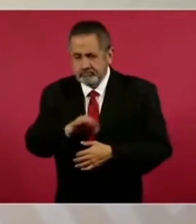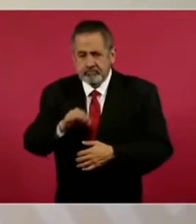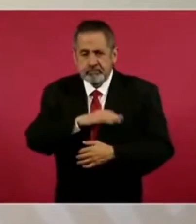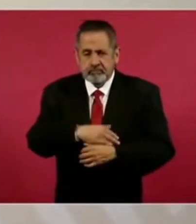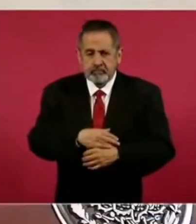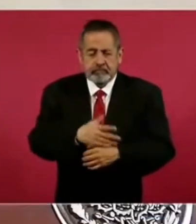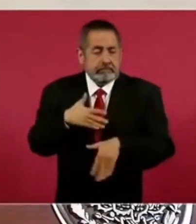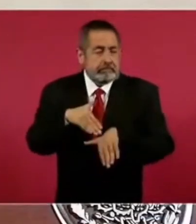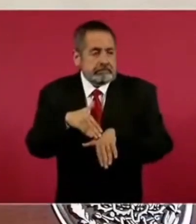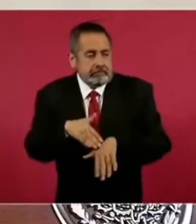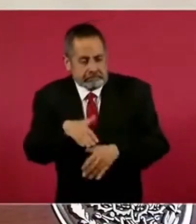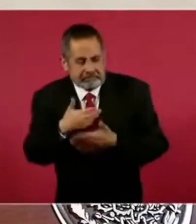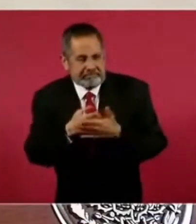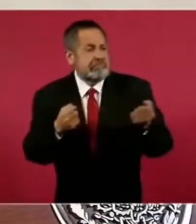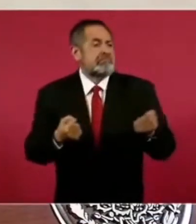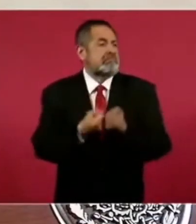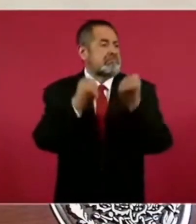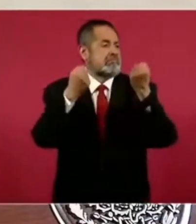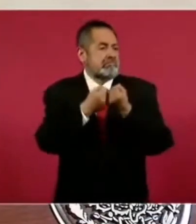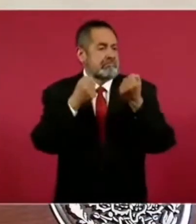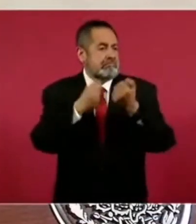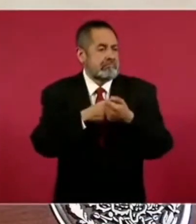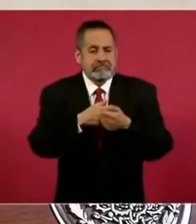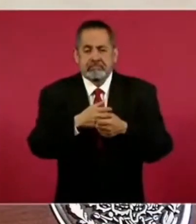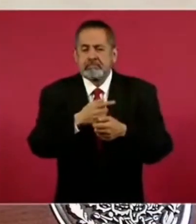caer en trampas